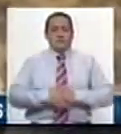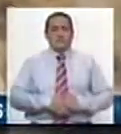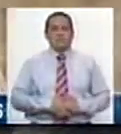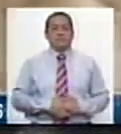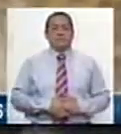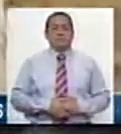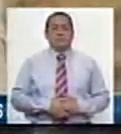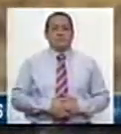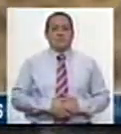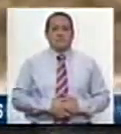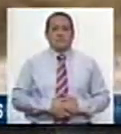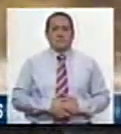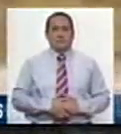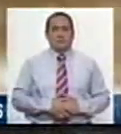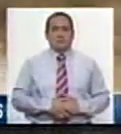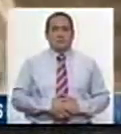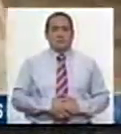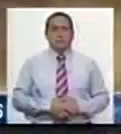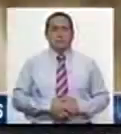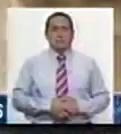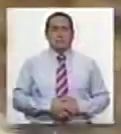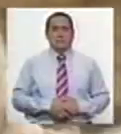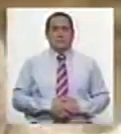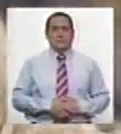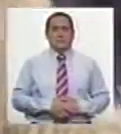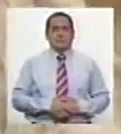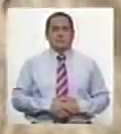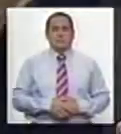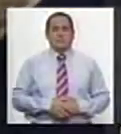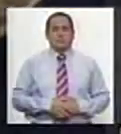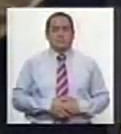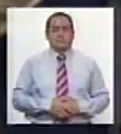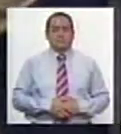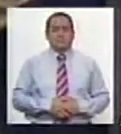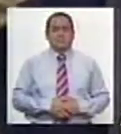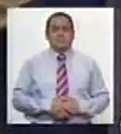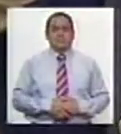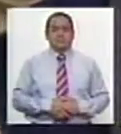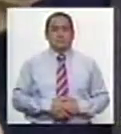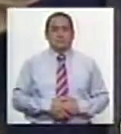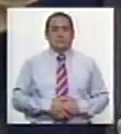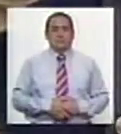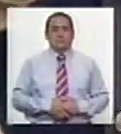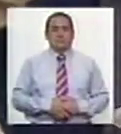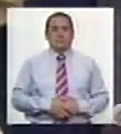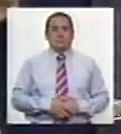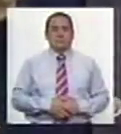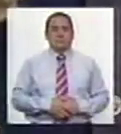Herrera y la asistencia de Lizeth Bernuy, desde Cunturcanqui, Cusco, Eduard Alegría, TV Perú Noticias. No,